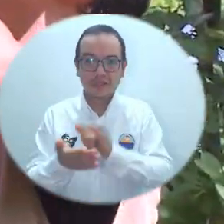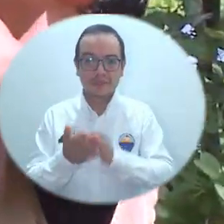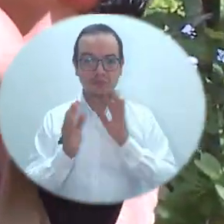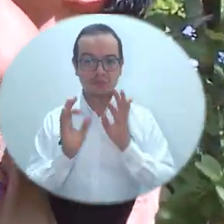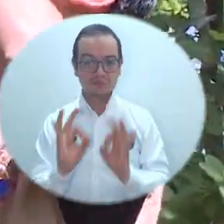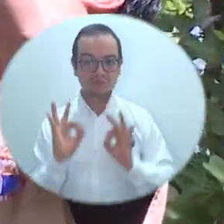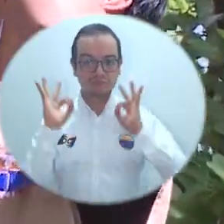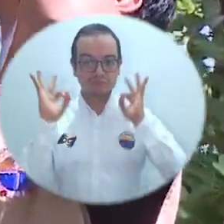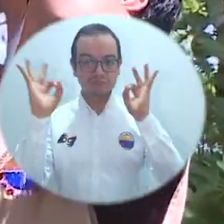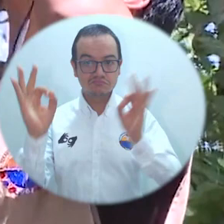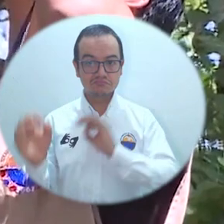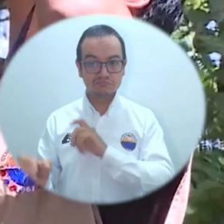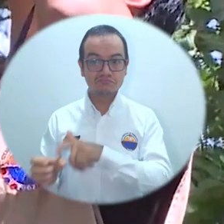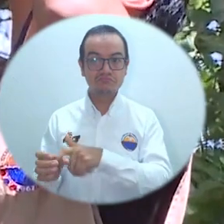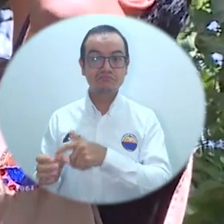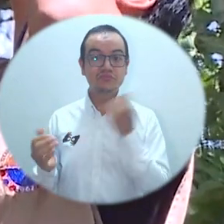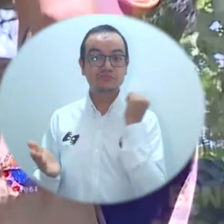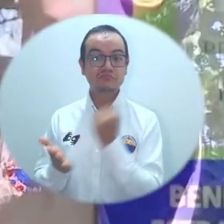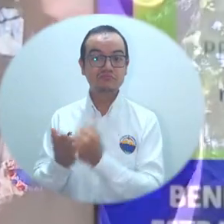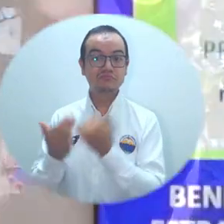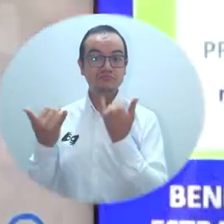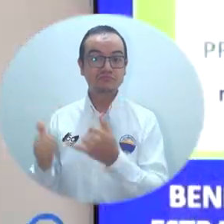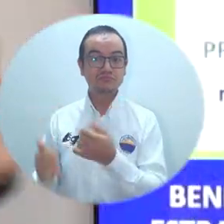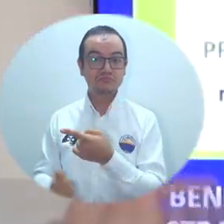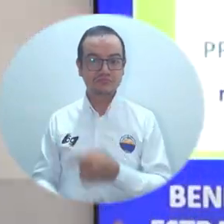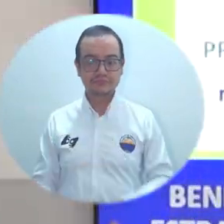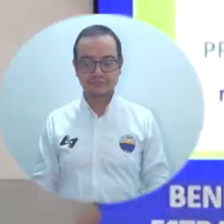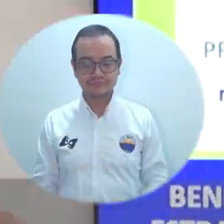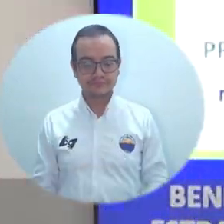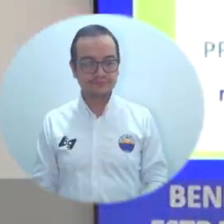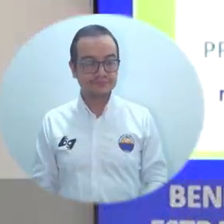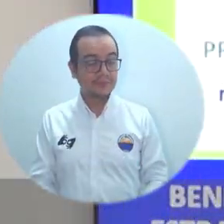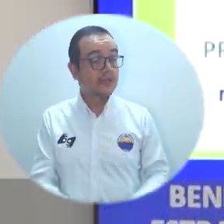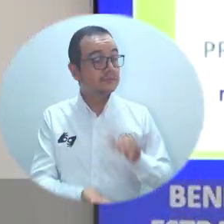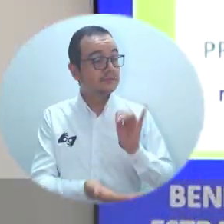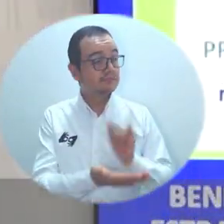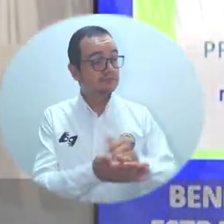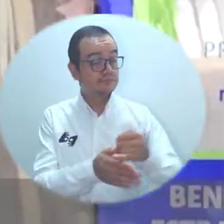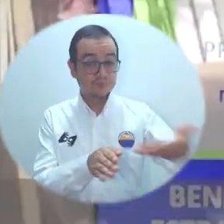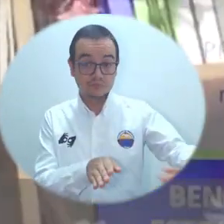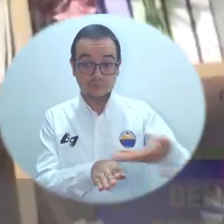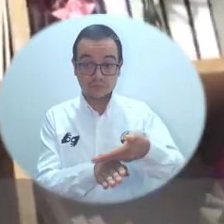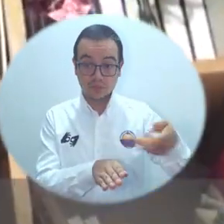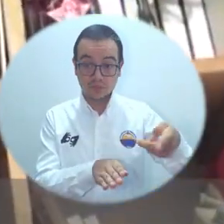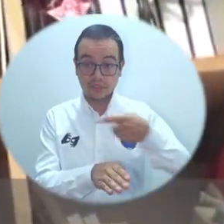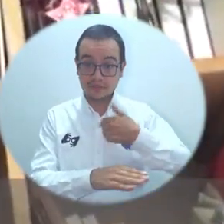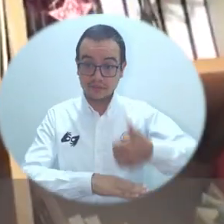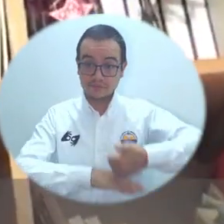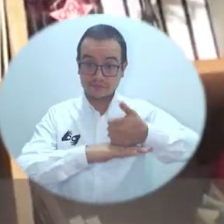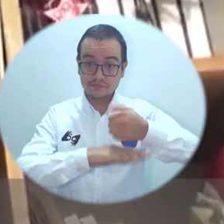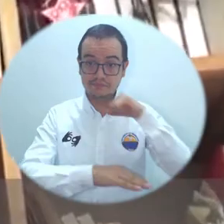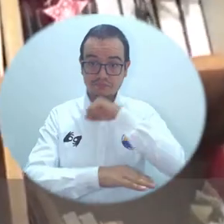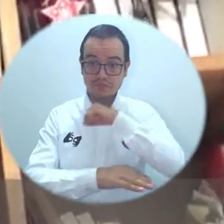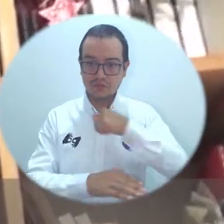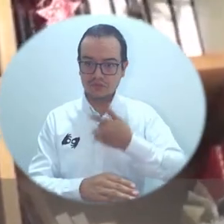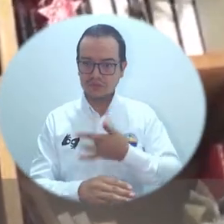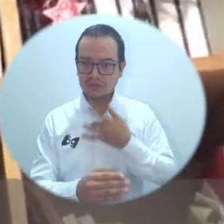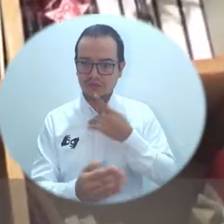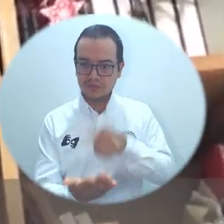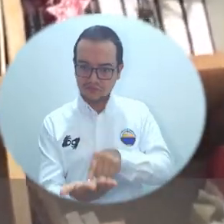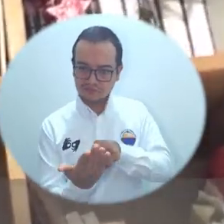acreditada por alta calidad. La propuesta que presenta el doctor Pablo Vera al Consejo Superior, siento que es una propuesta